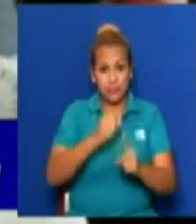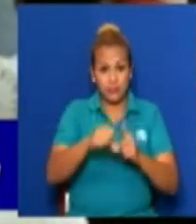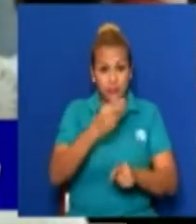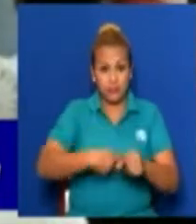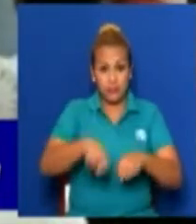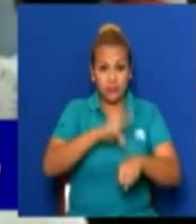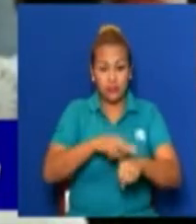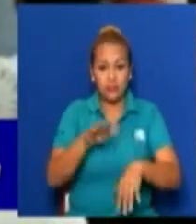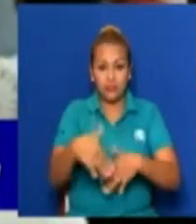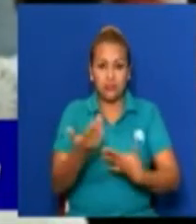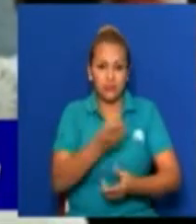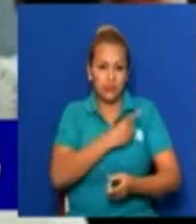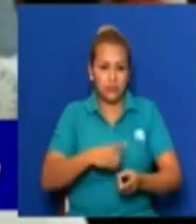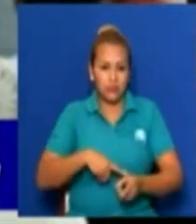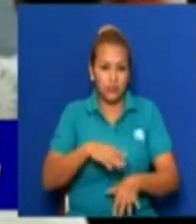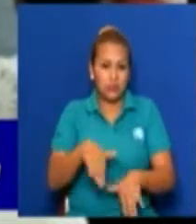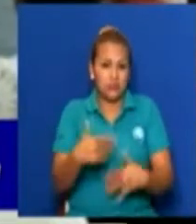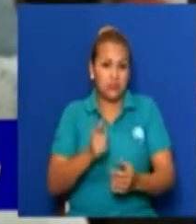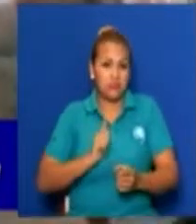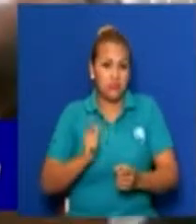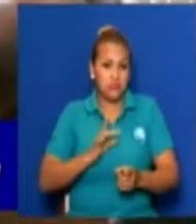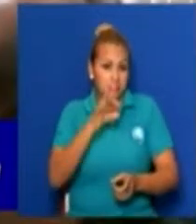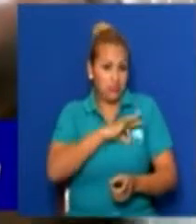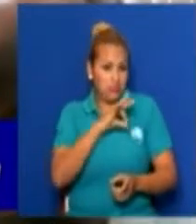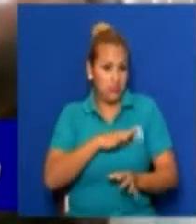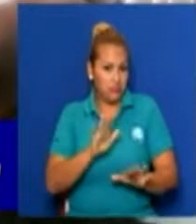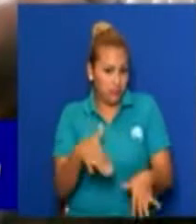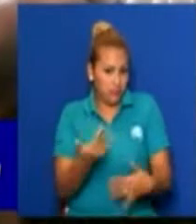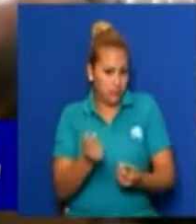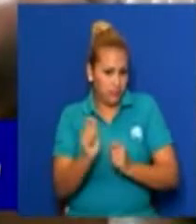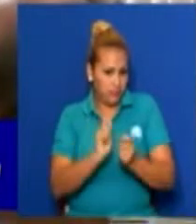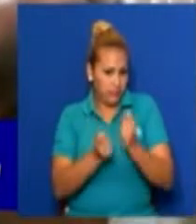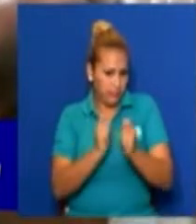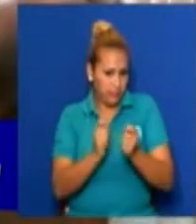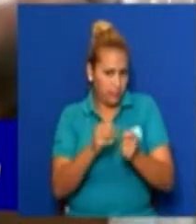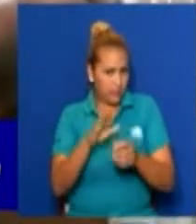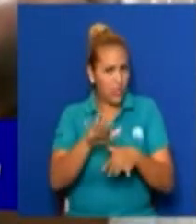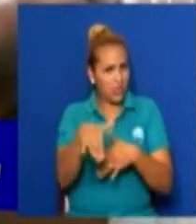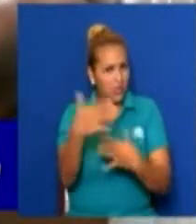diputados propietarios ganan en, tienen su salario definido en dólares y los suplentes en Córdoba.